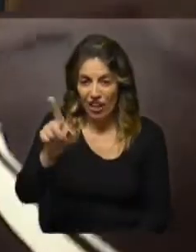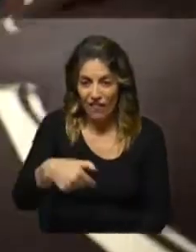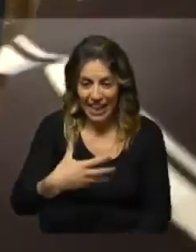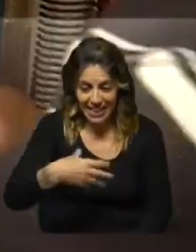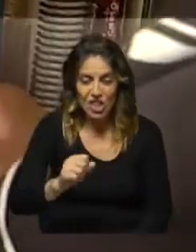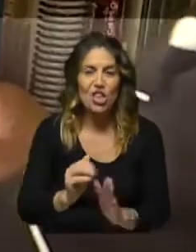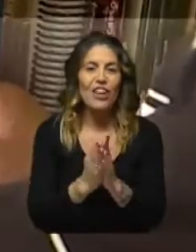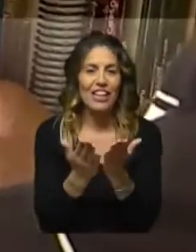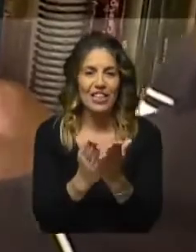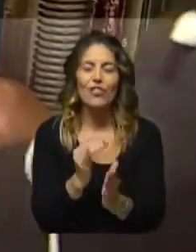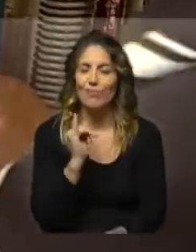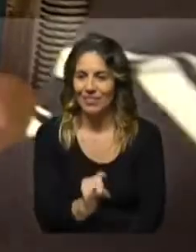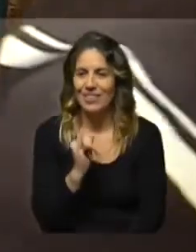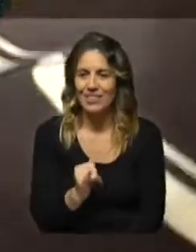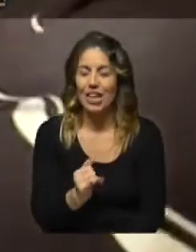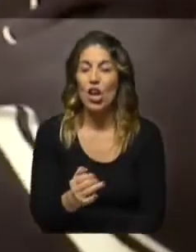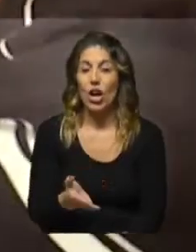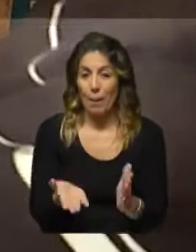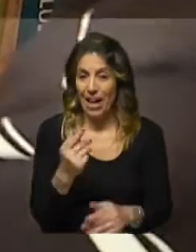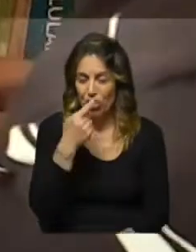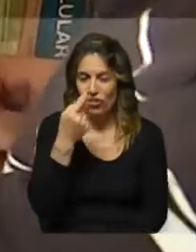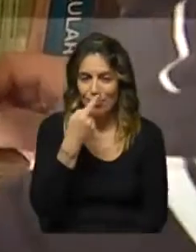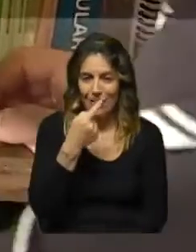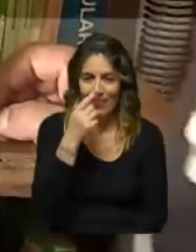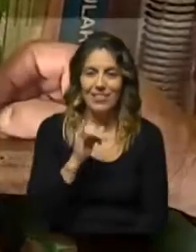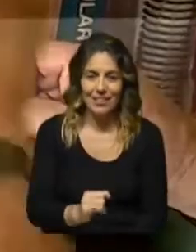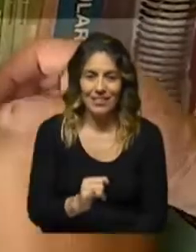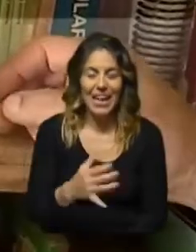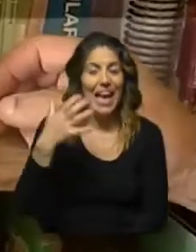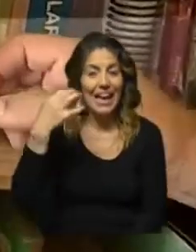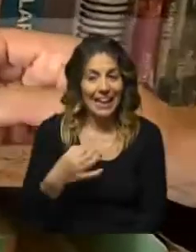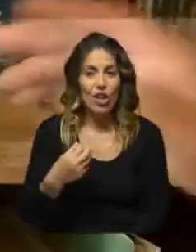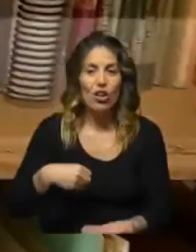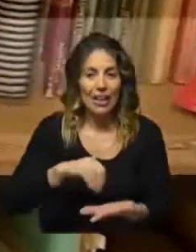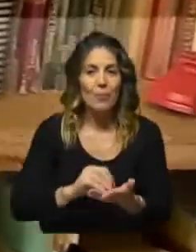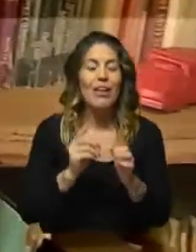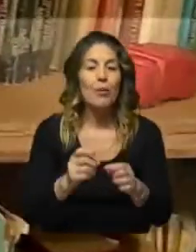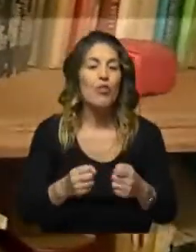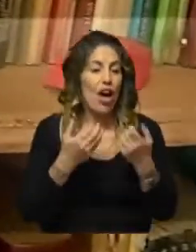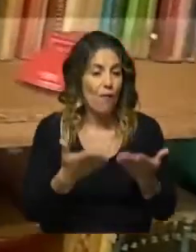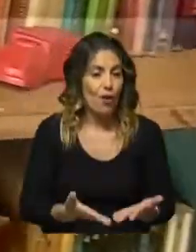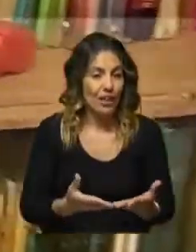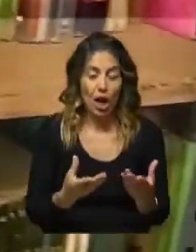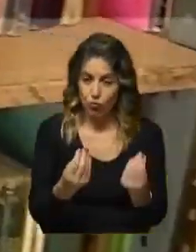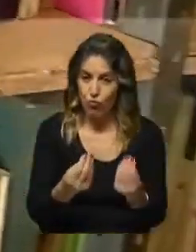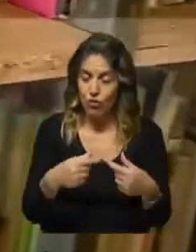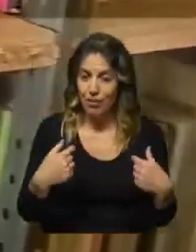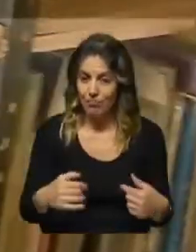libros. Sí, es lo que más nos interesa y creo que además tenemos una oferta muy nutrida